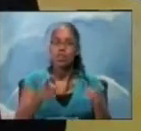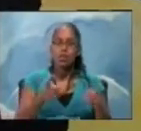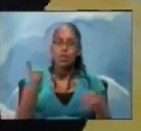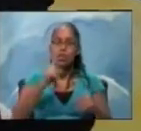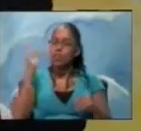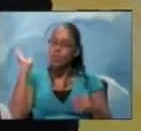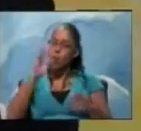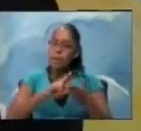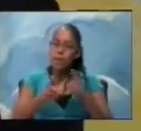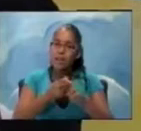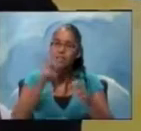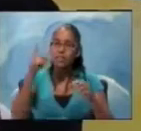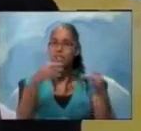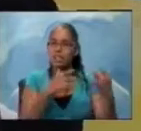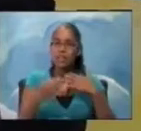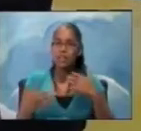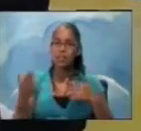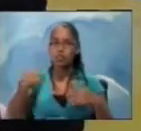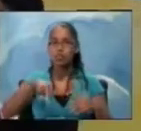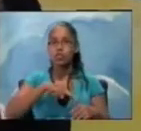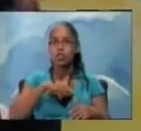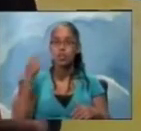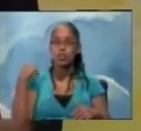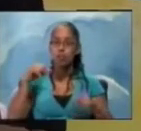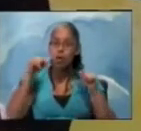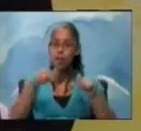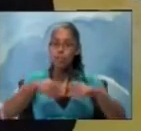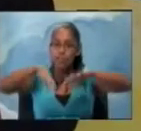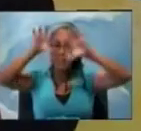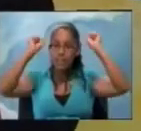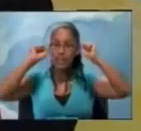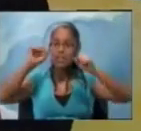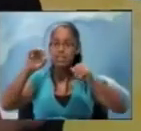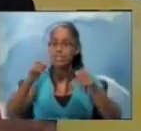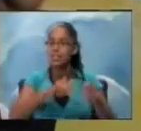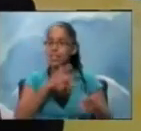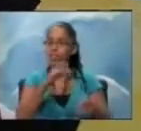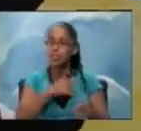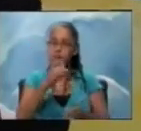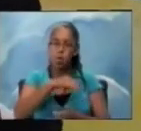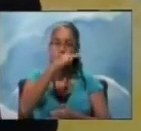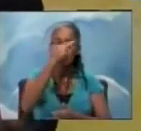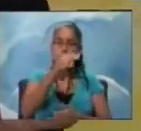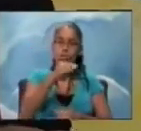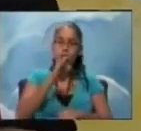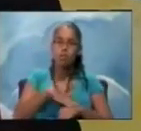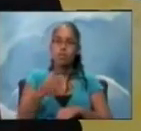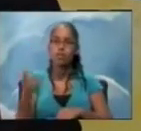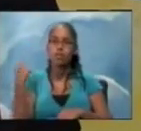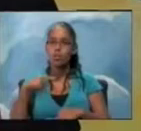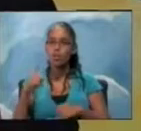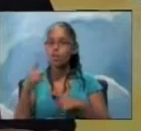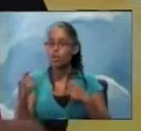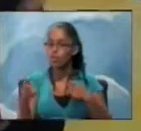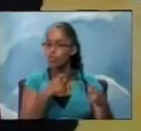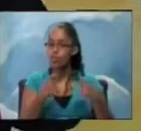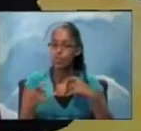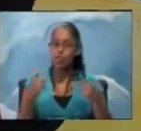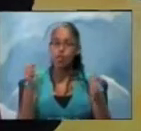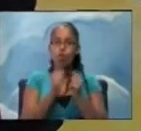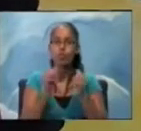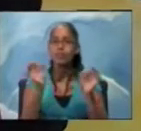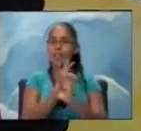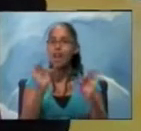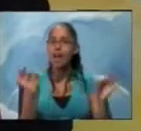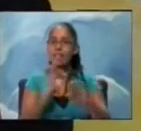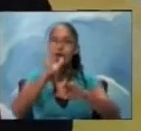guerra, y nosotros tenemos que entender esto. Estamos hablando en el sentido espiritual, porque nosotros no tenemos que contender ni pelear con nadie, porque ya